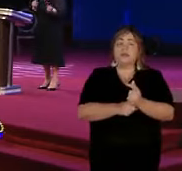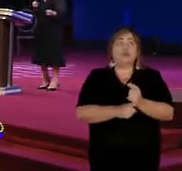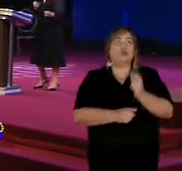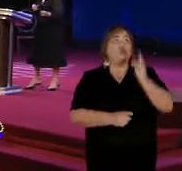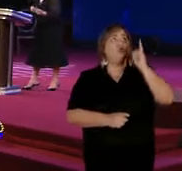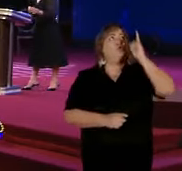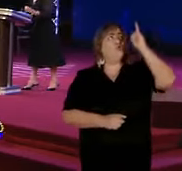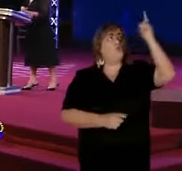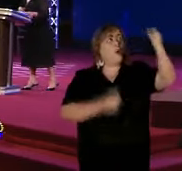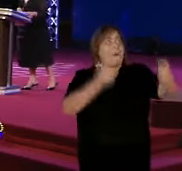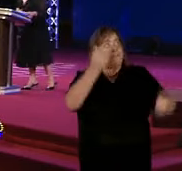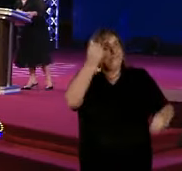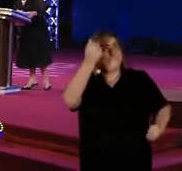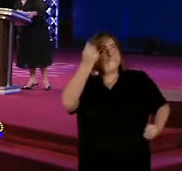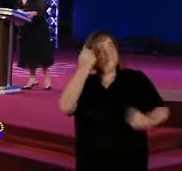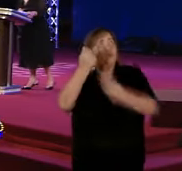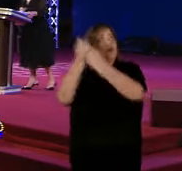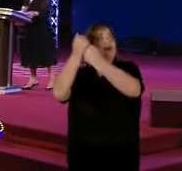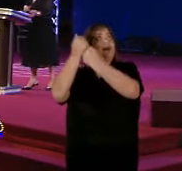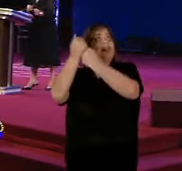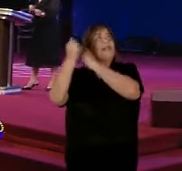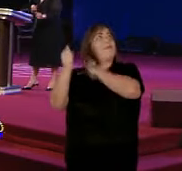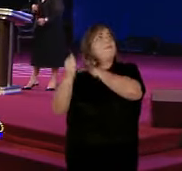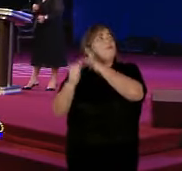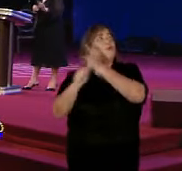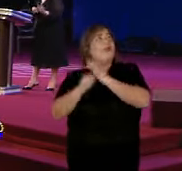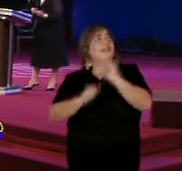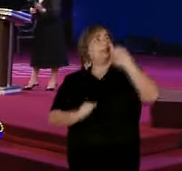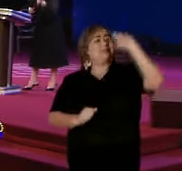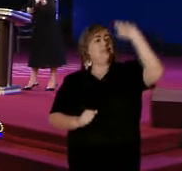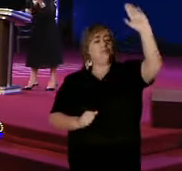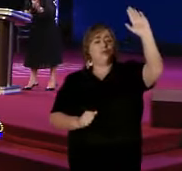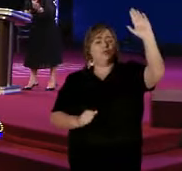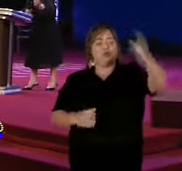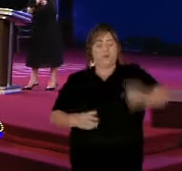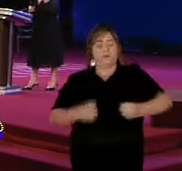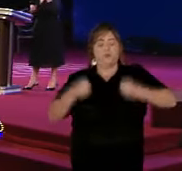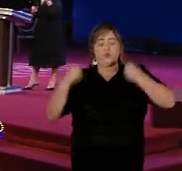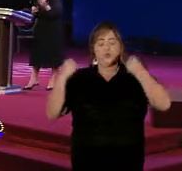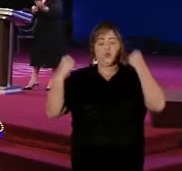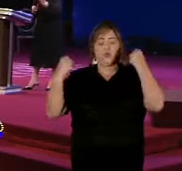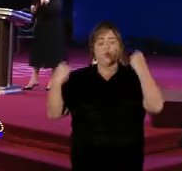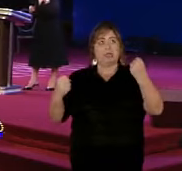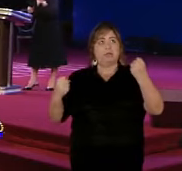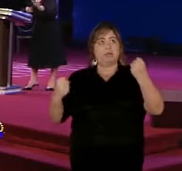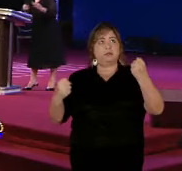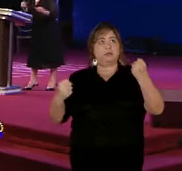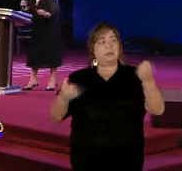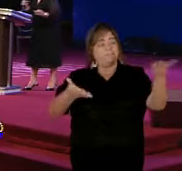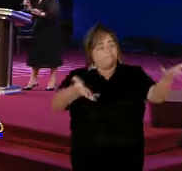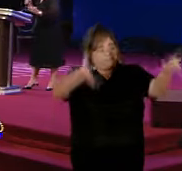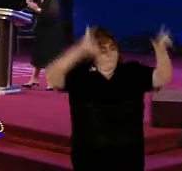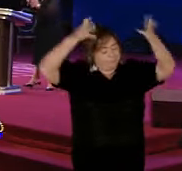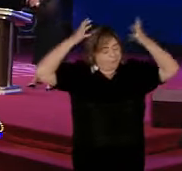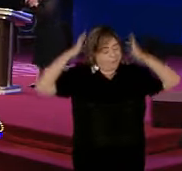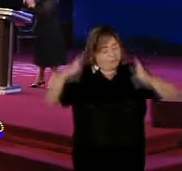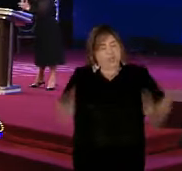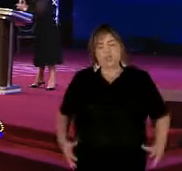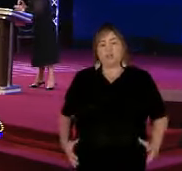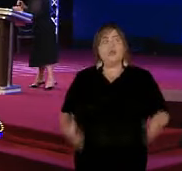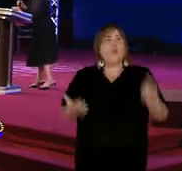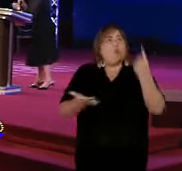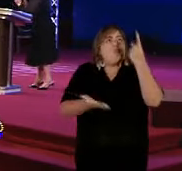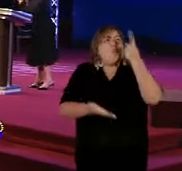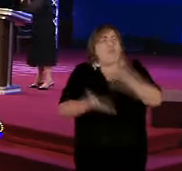fortalécete en el Señor y en el poder de su fuerza. Vístete de toda la armadura de Dios, la